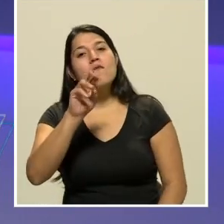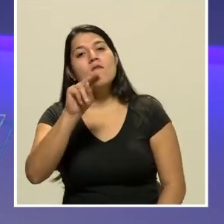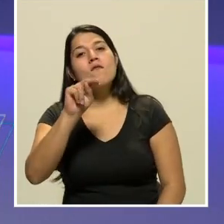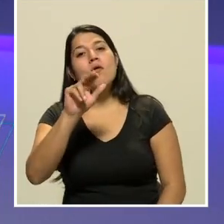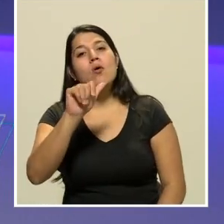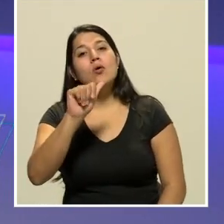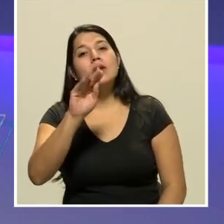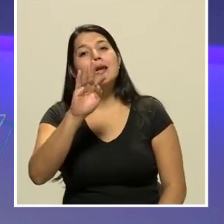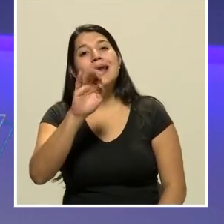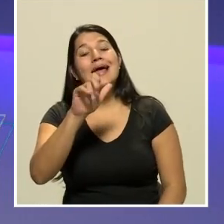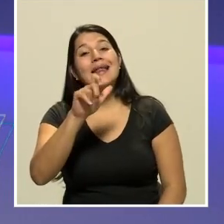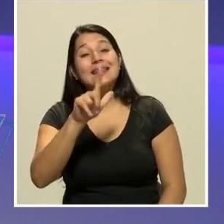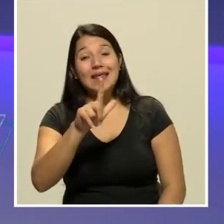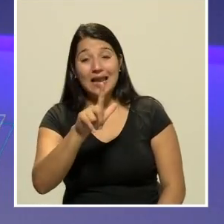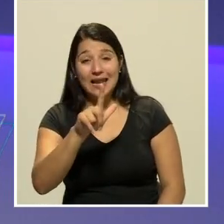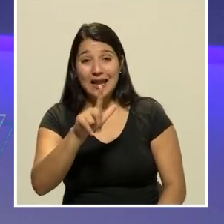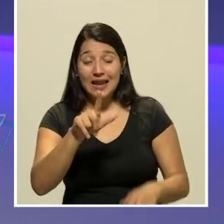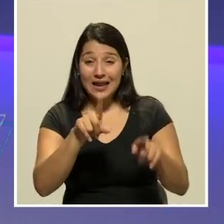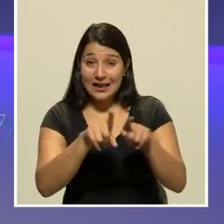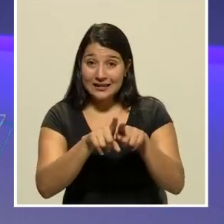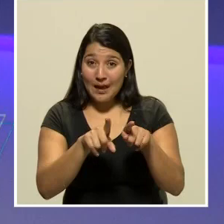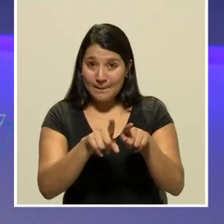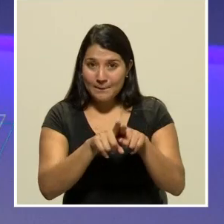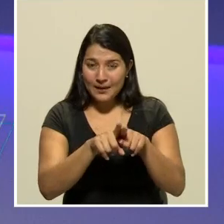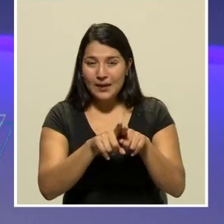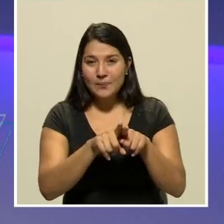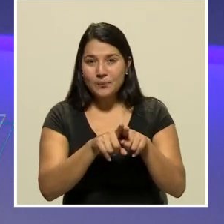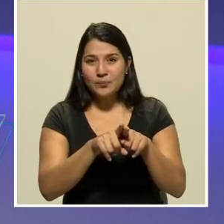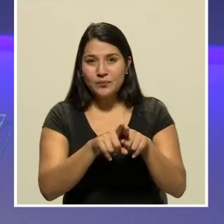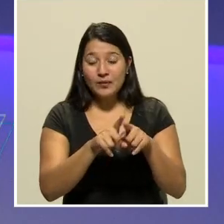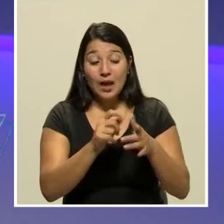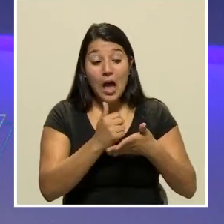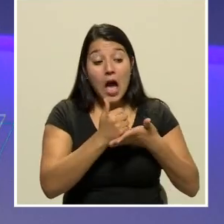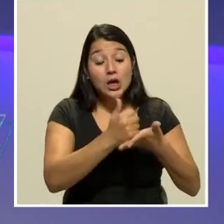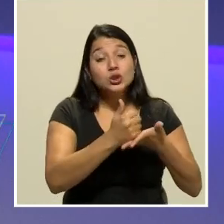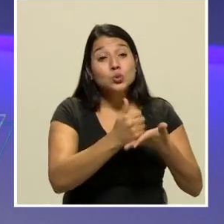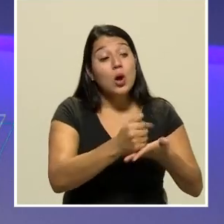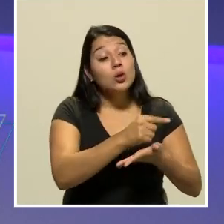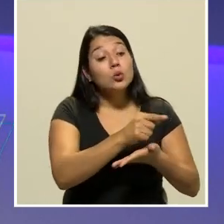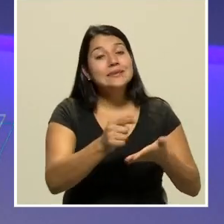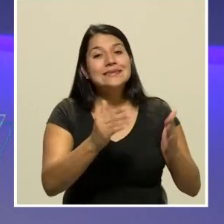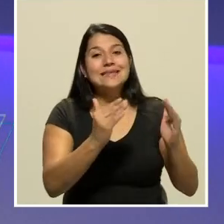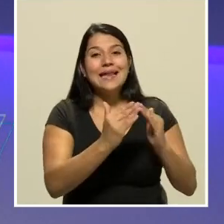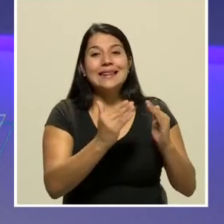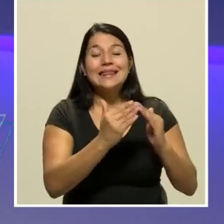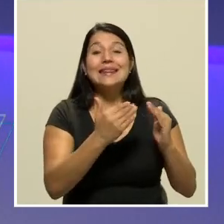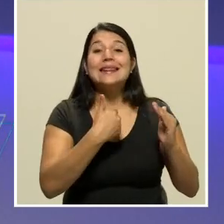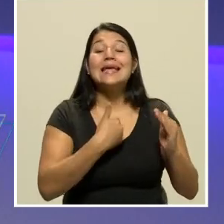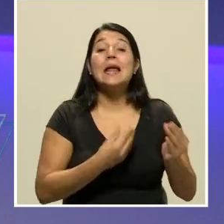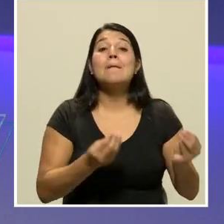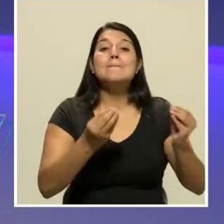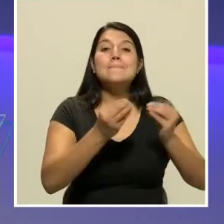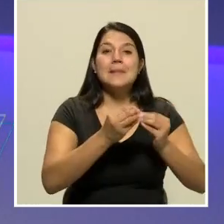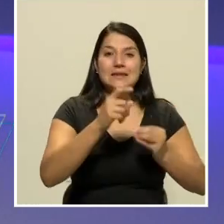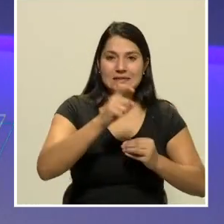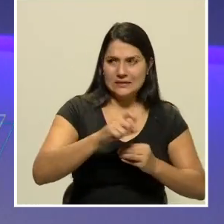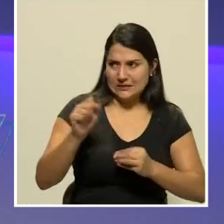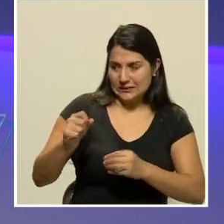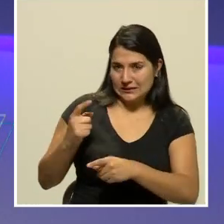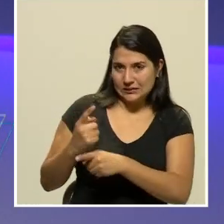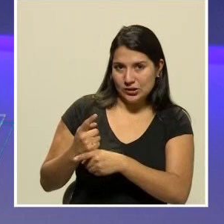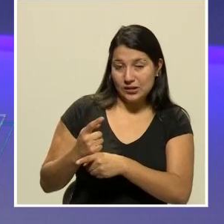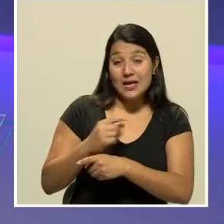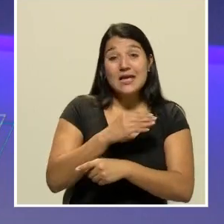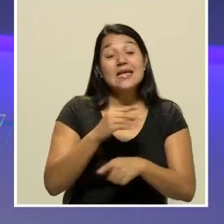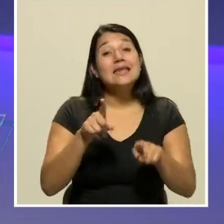Fonatel focalizando en los hogares que tienen más necesidad. Exactamente.